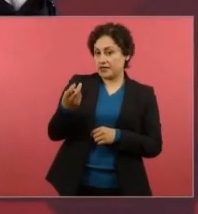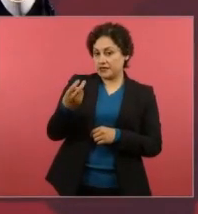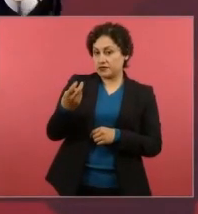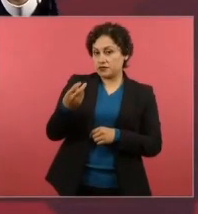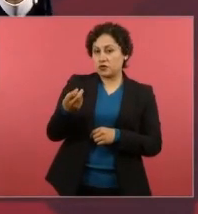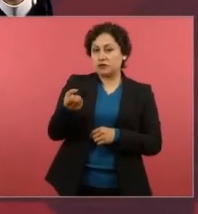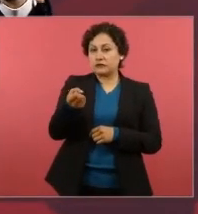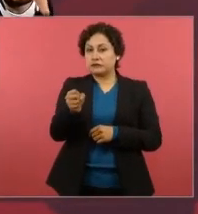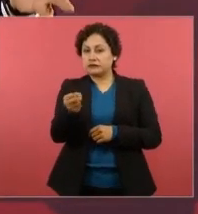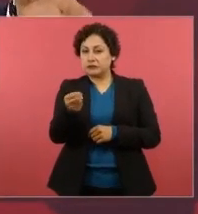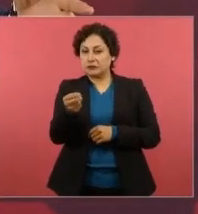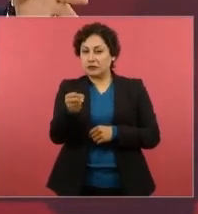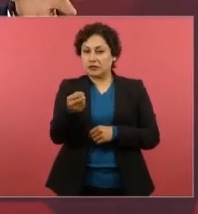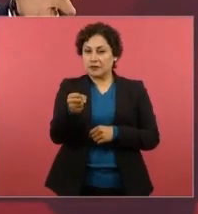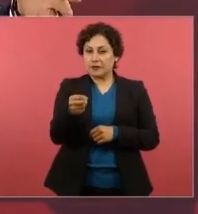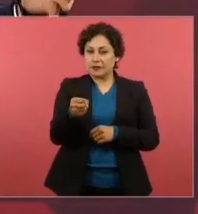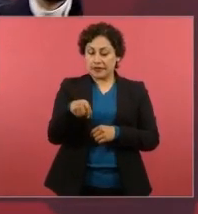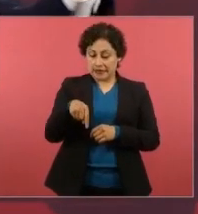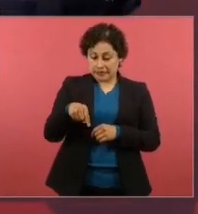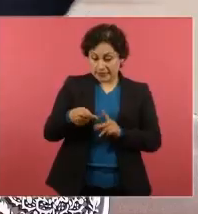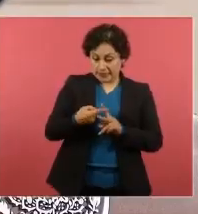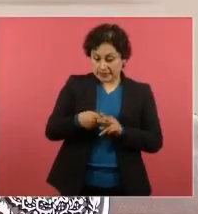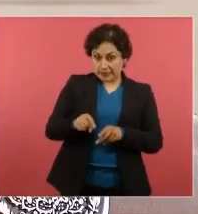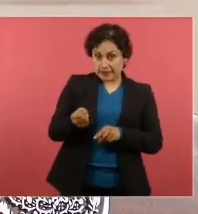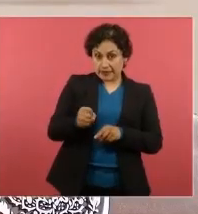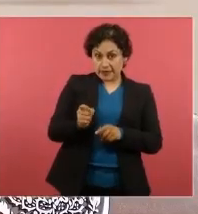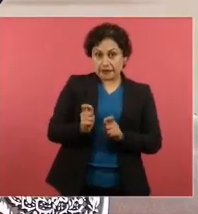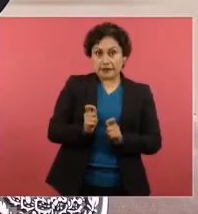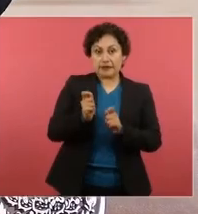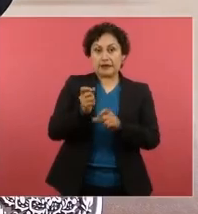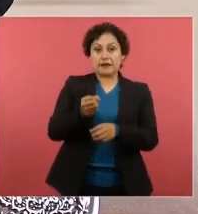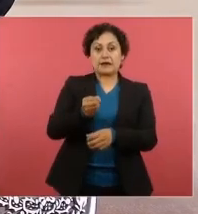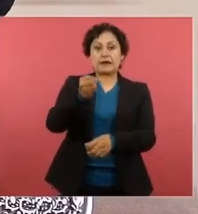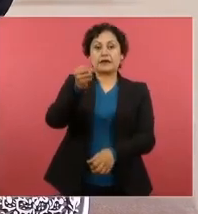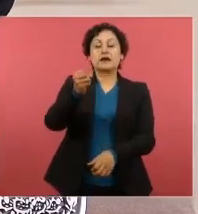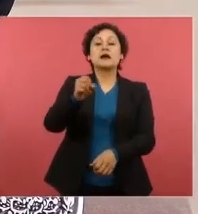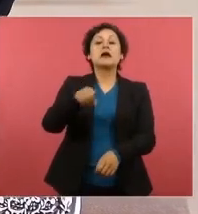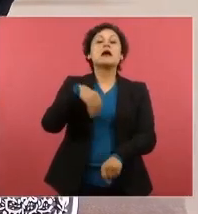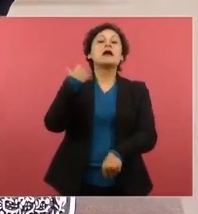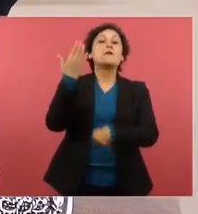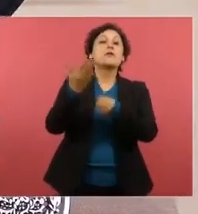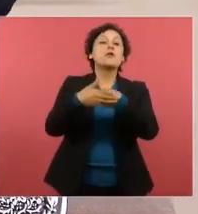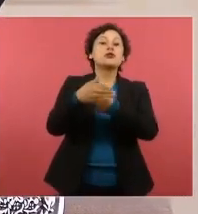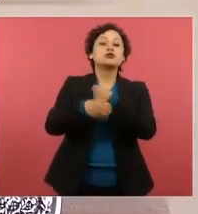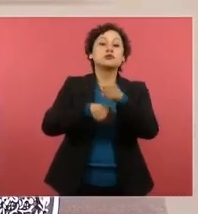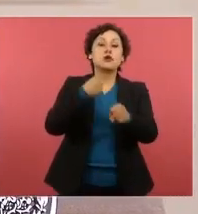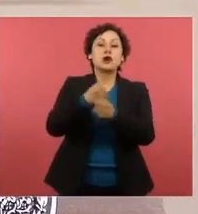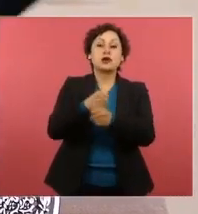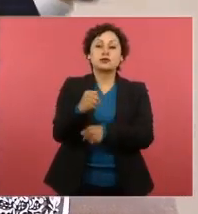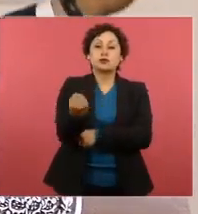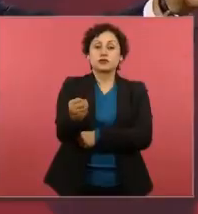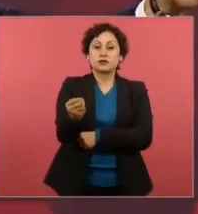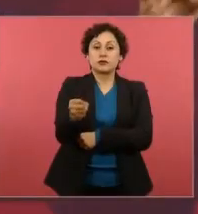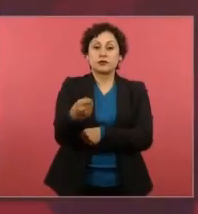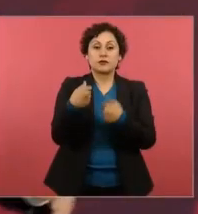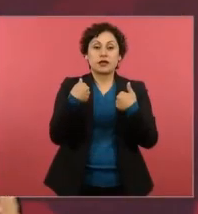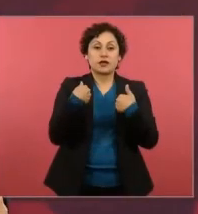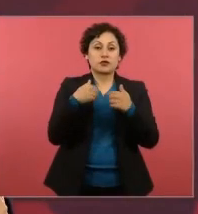en septiembre, a principios de este septiembre. Sí. Y a finales del septiembre del año próximo, ya,